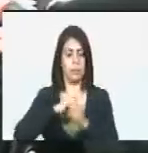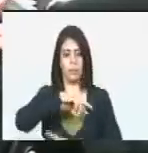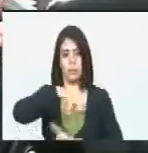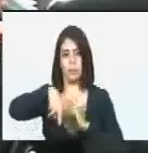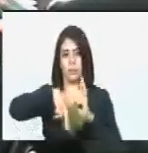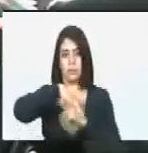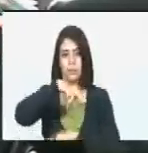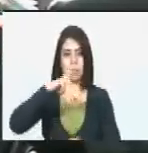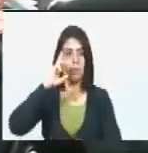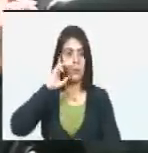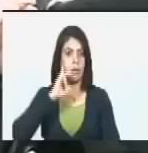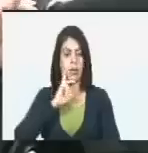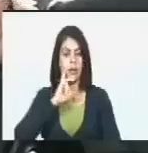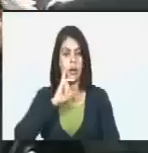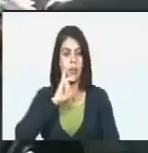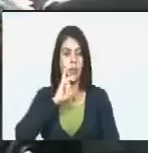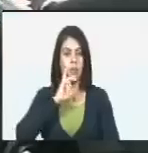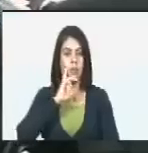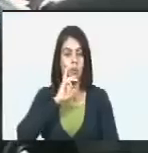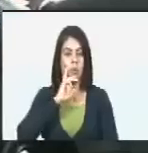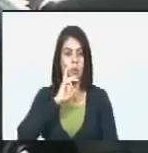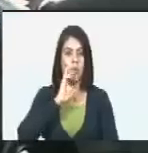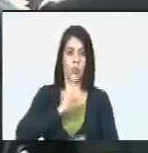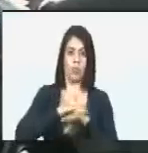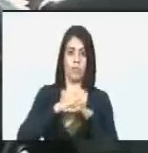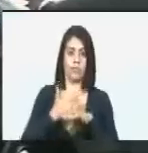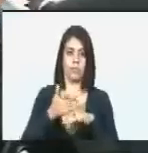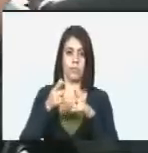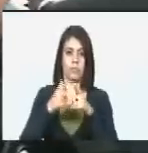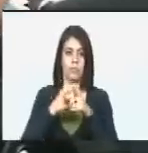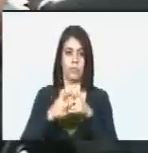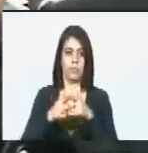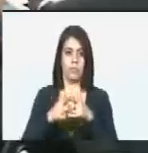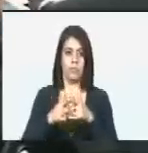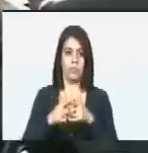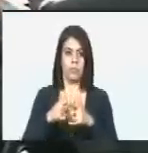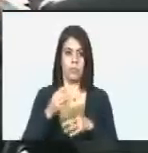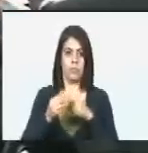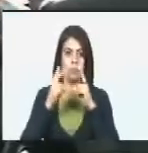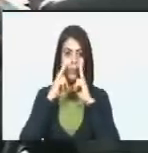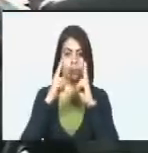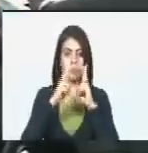bolivariana, porque hemos conocido de nuevo